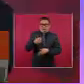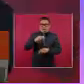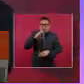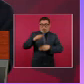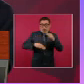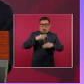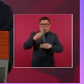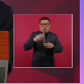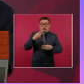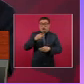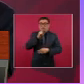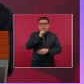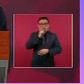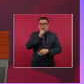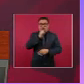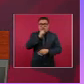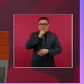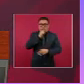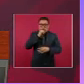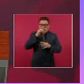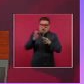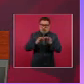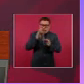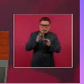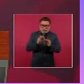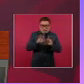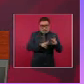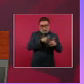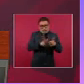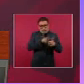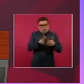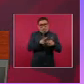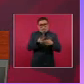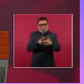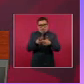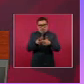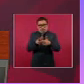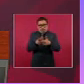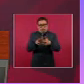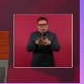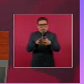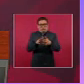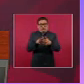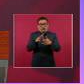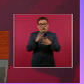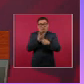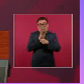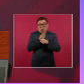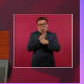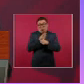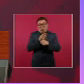mundo de terminar un tren en